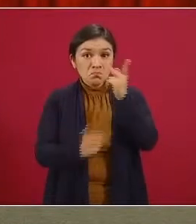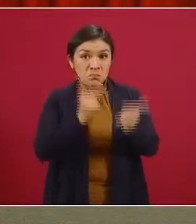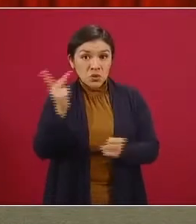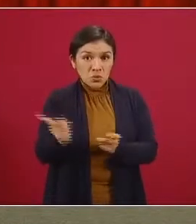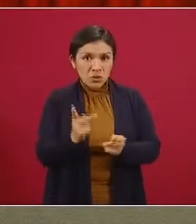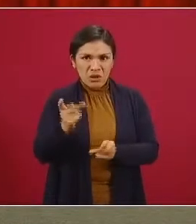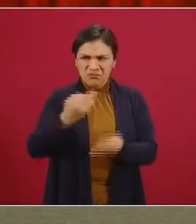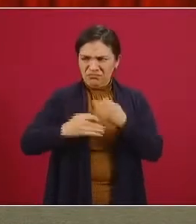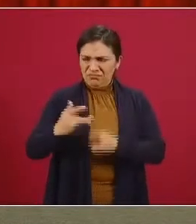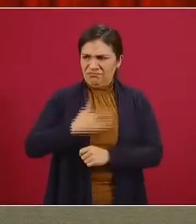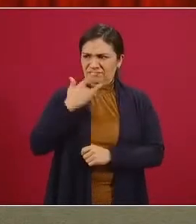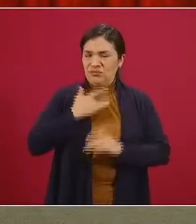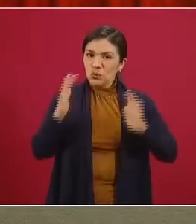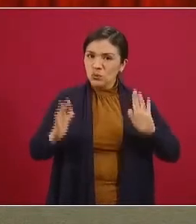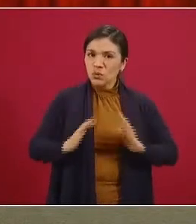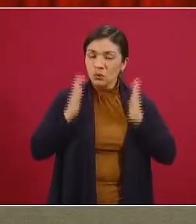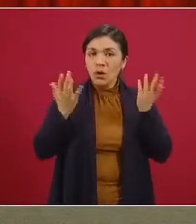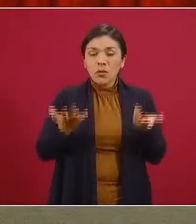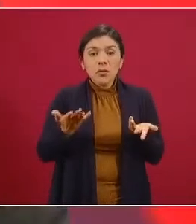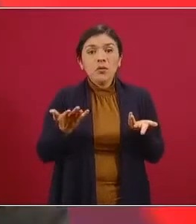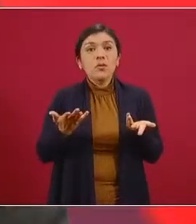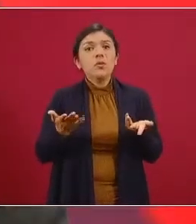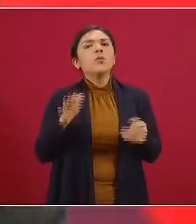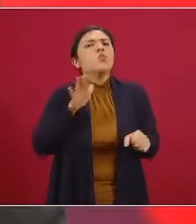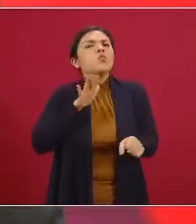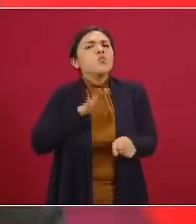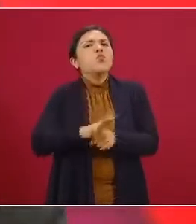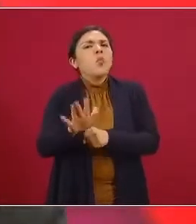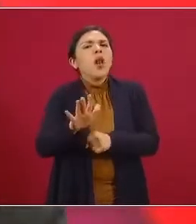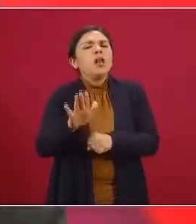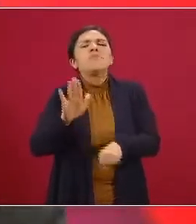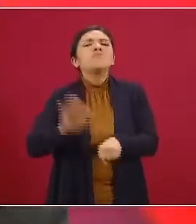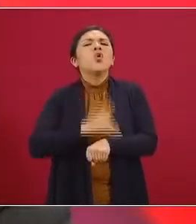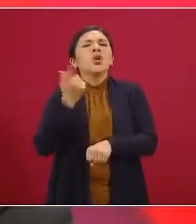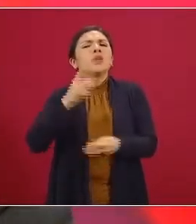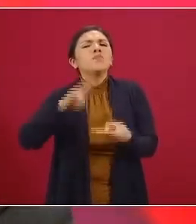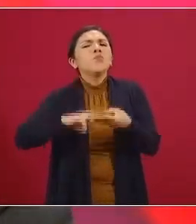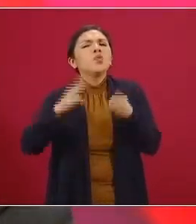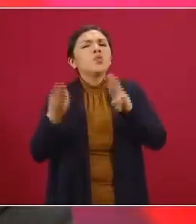resultado sorprendente esta opinión, cuáles eran las razones.